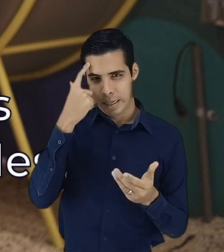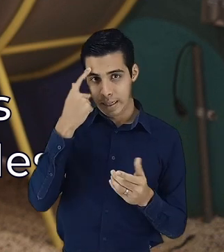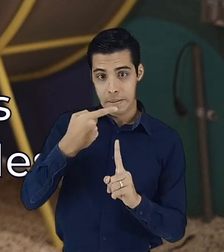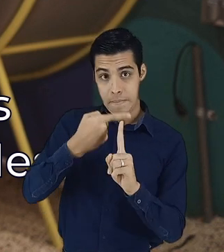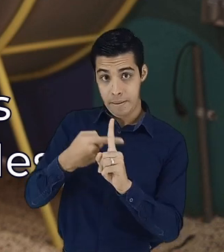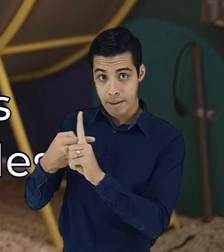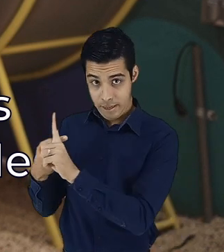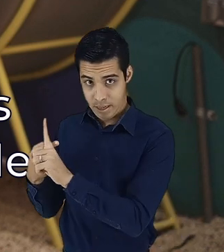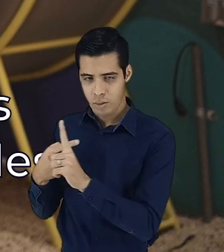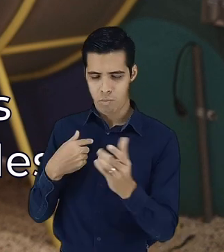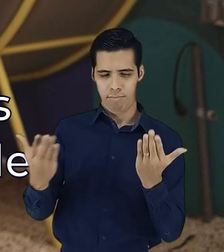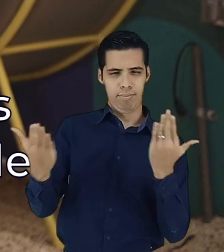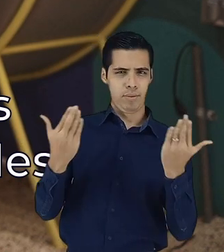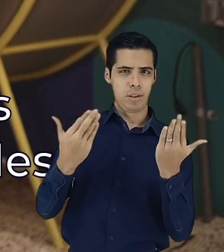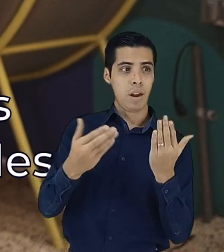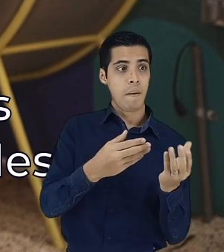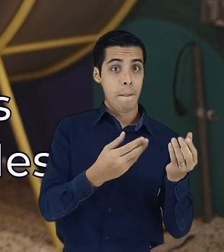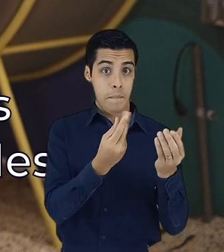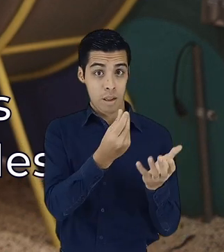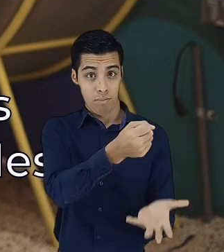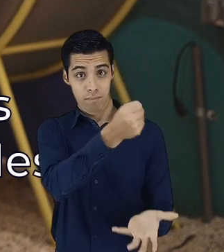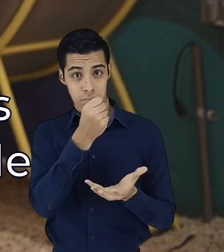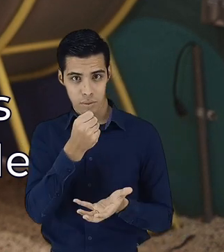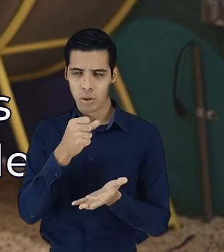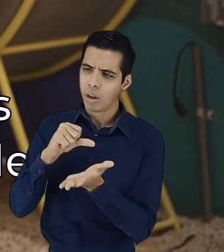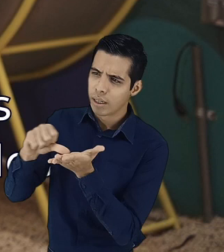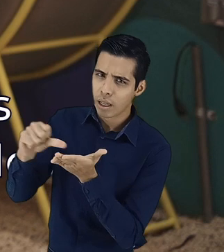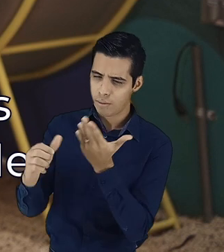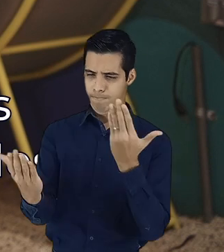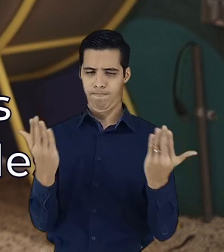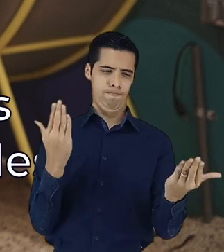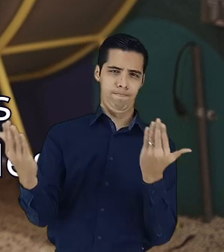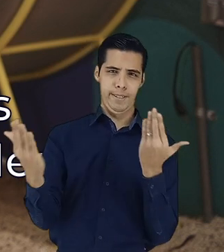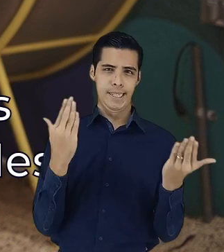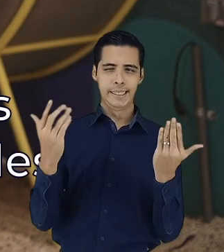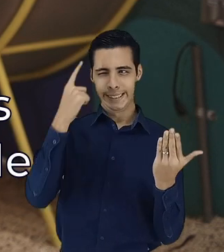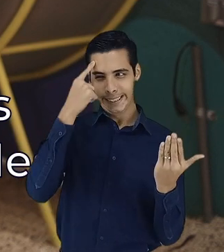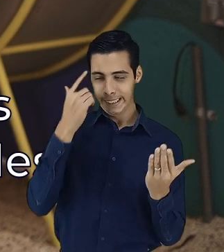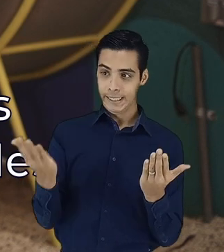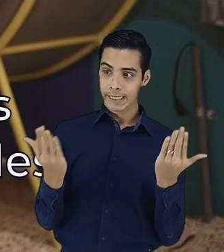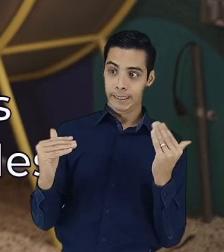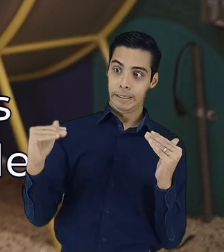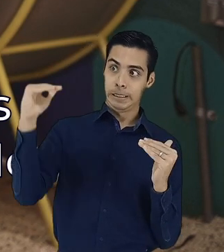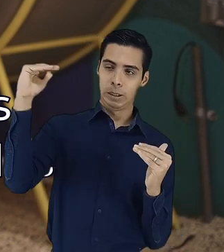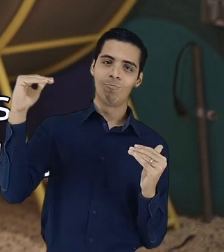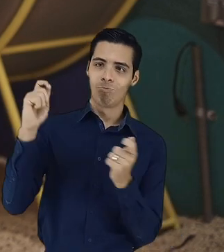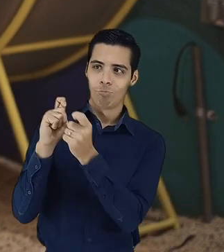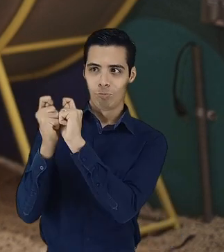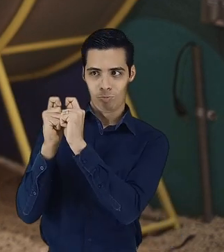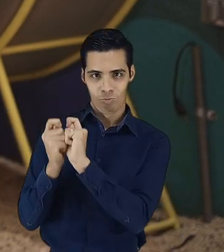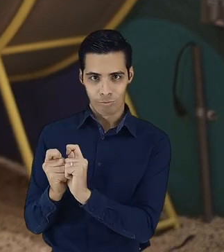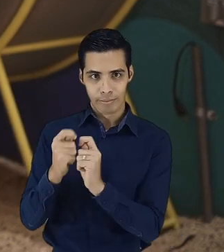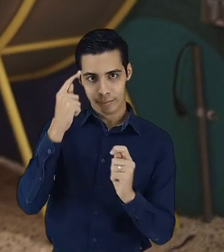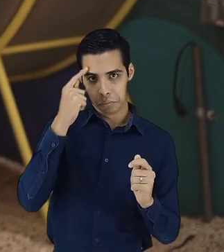ingresos mensuales con tus gastos mensuales. Y esta evaluación te va a permitir saber si debes hacer algunos pequeños ajustes o si vas por el contrario, en buen camino.